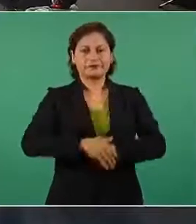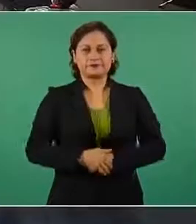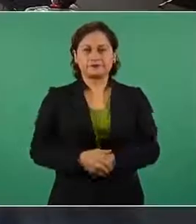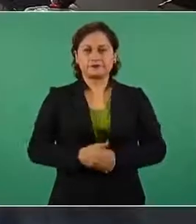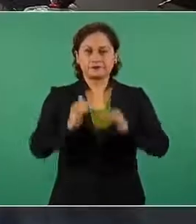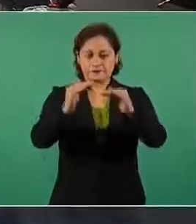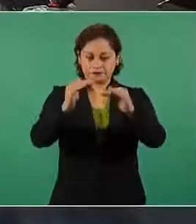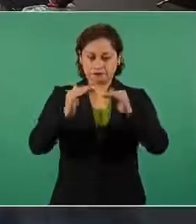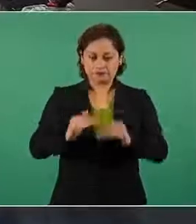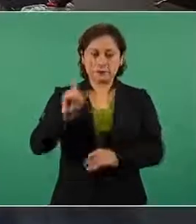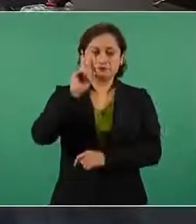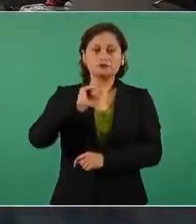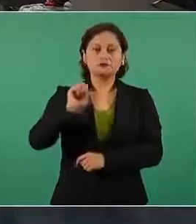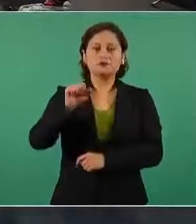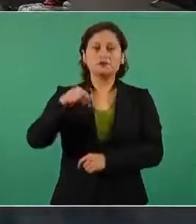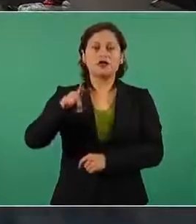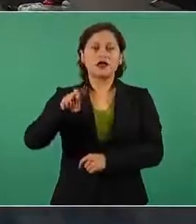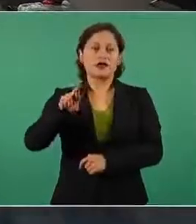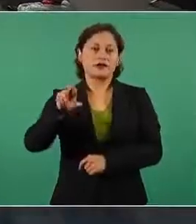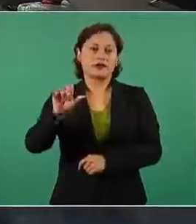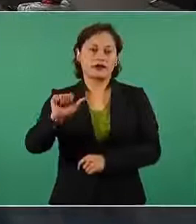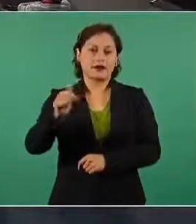Gracias. Sandra Aguilera.